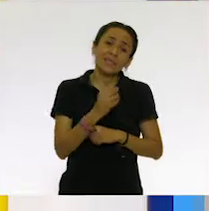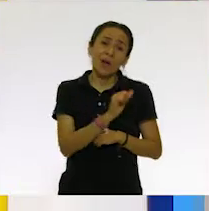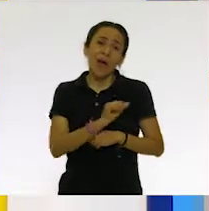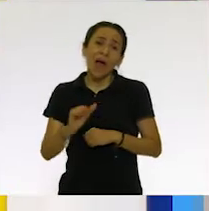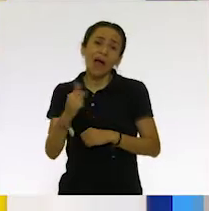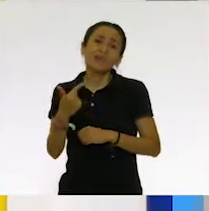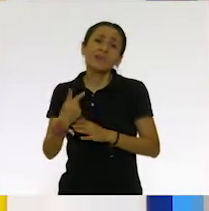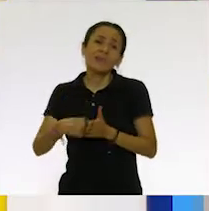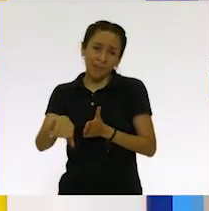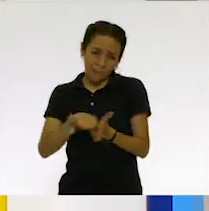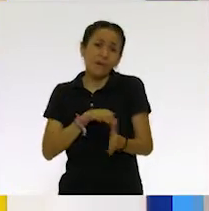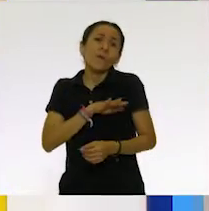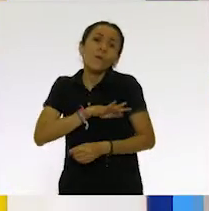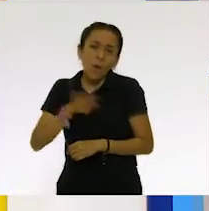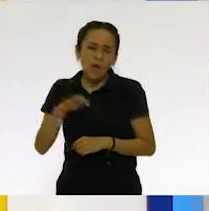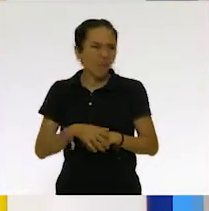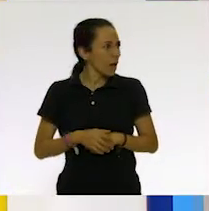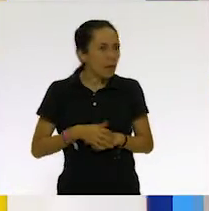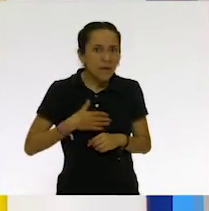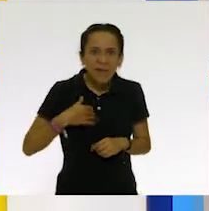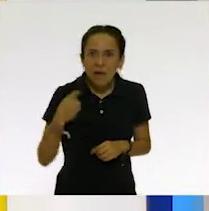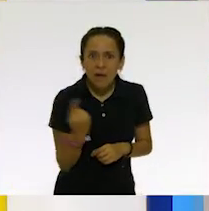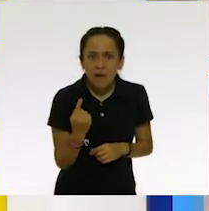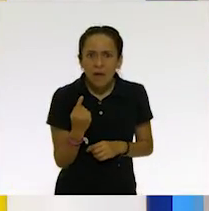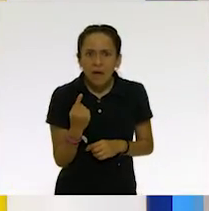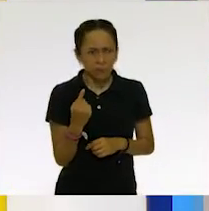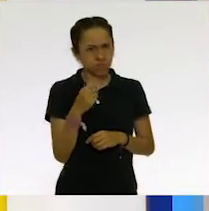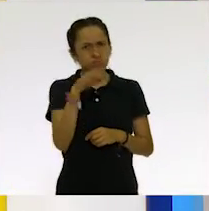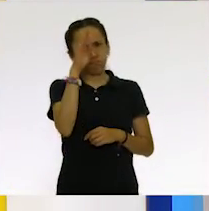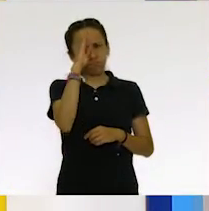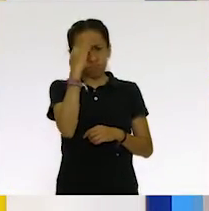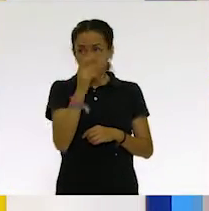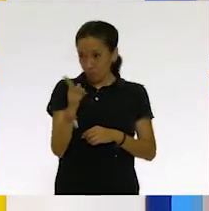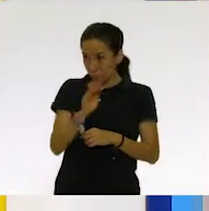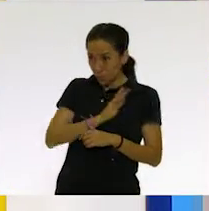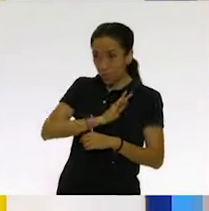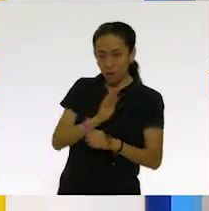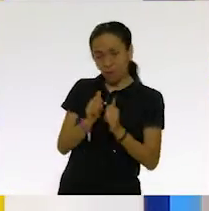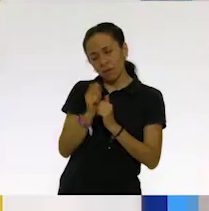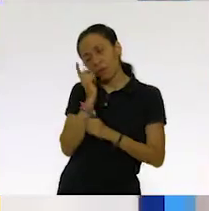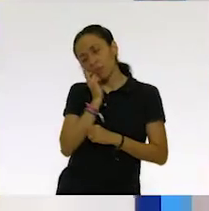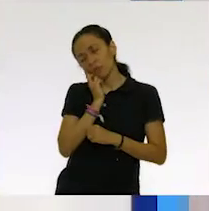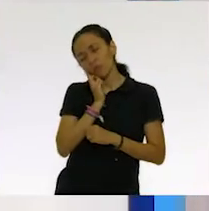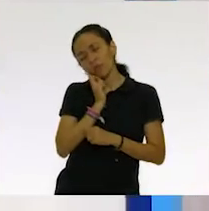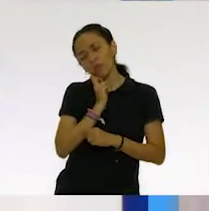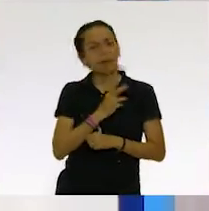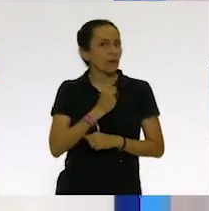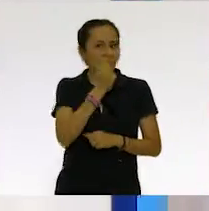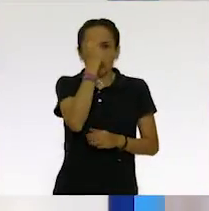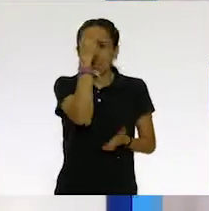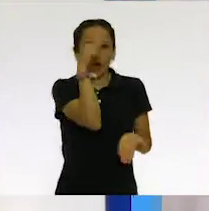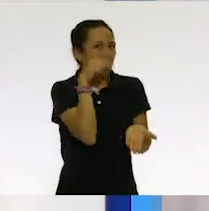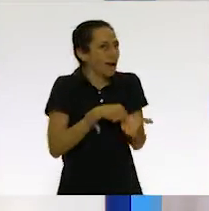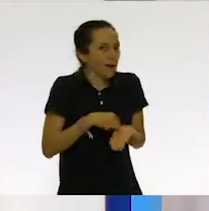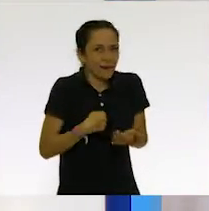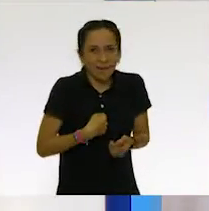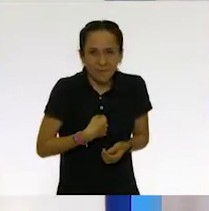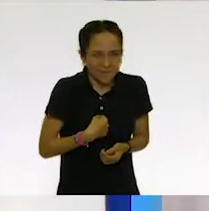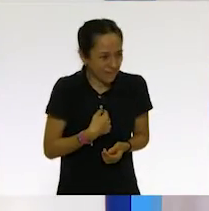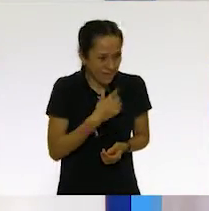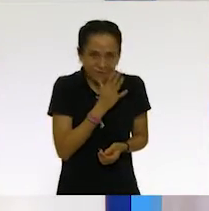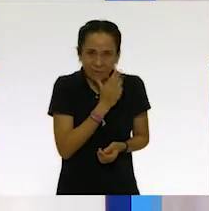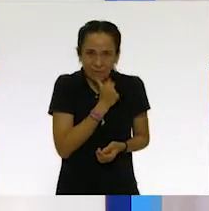¿Tanto tiempo? ¿Tú podrías? No, yo creo que no. Es más, me pregunto, ¿existirá